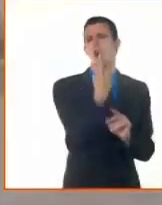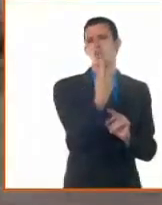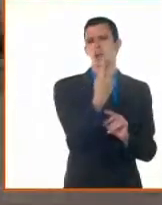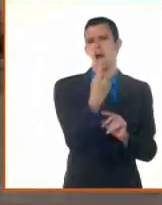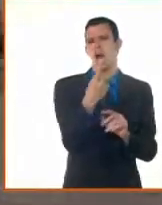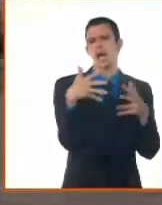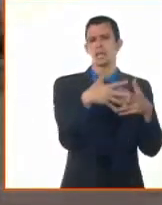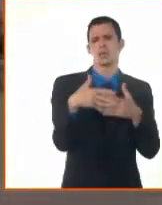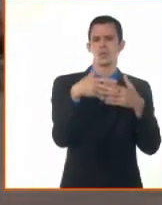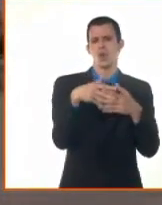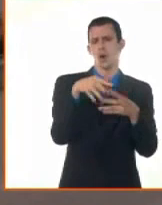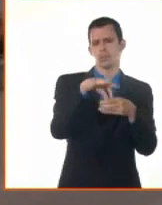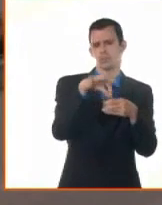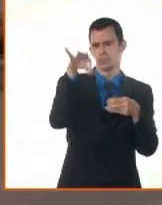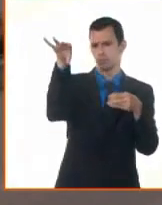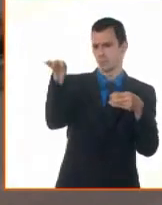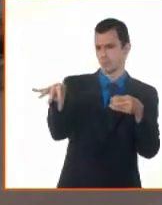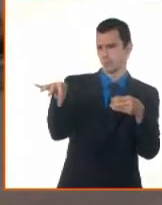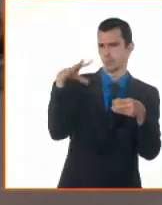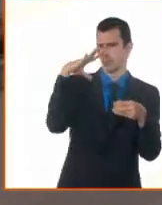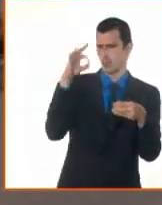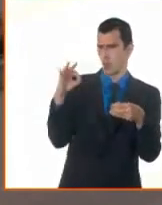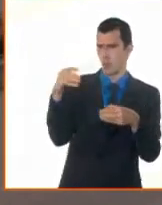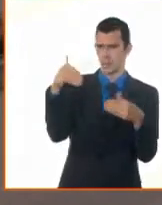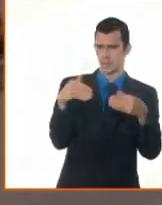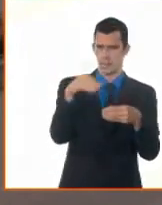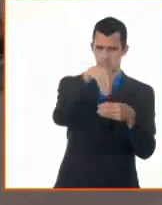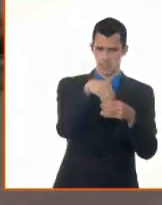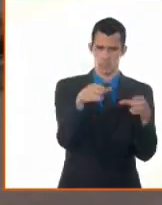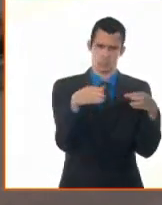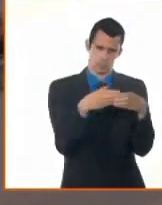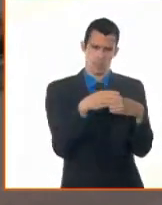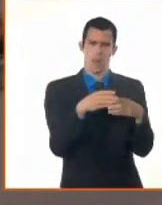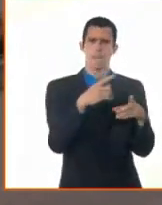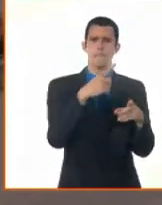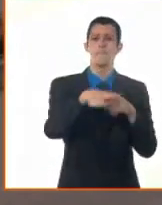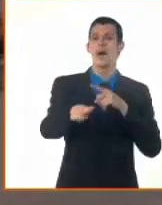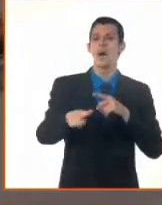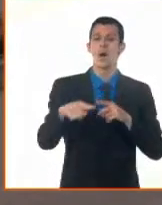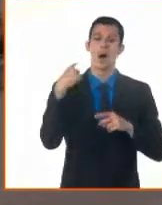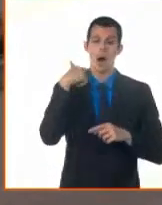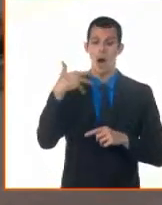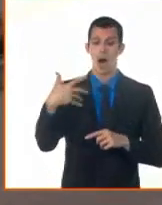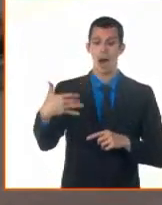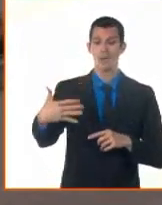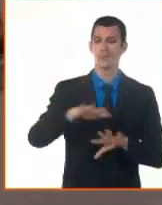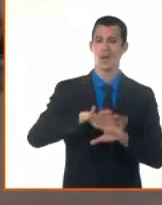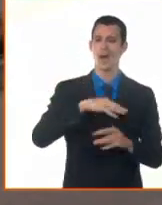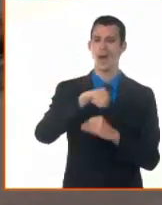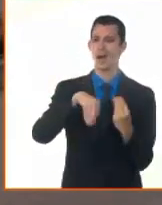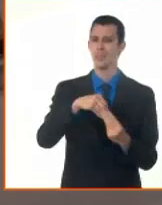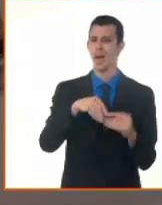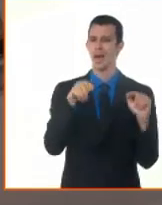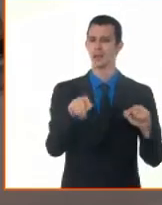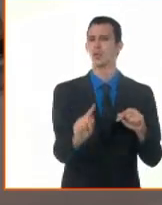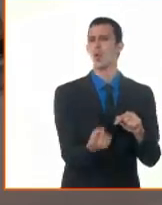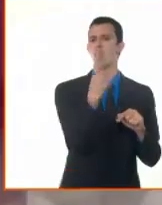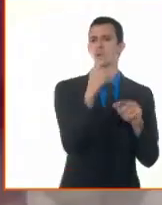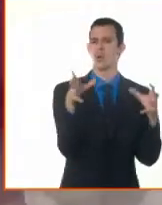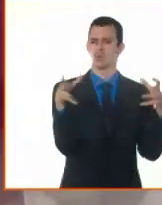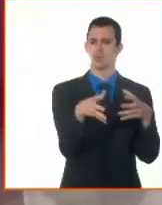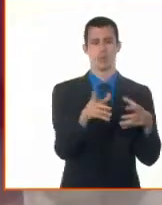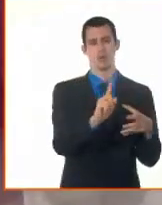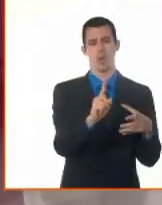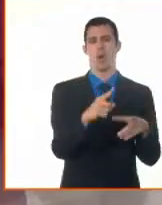que ponderara otra manera de relación luego contexto cambió y nacieron otros mecanismos no obstante